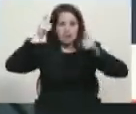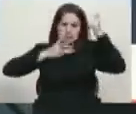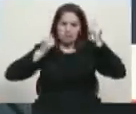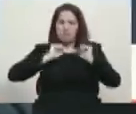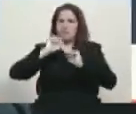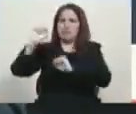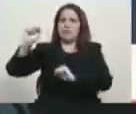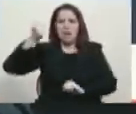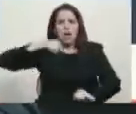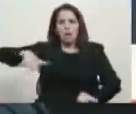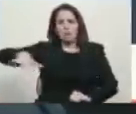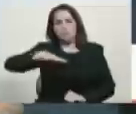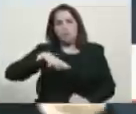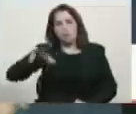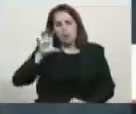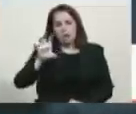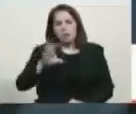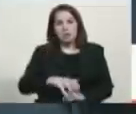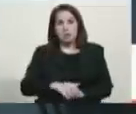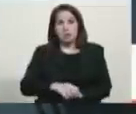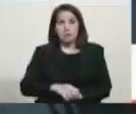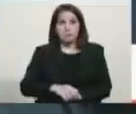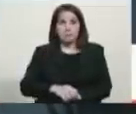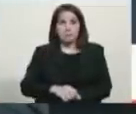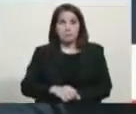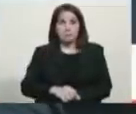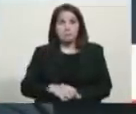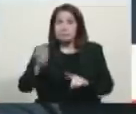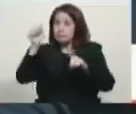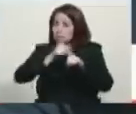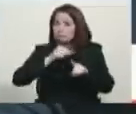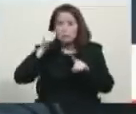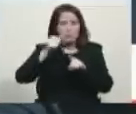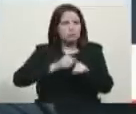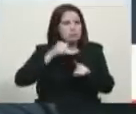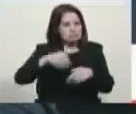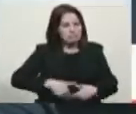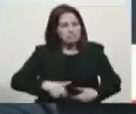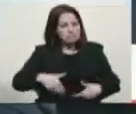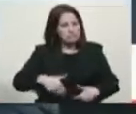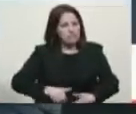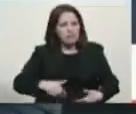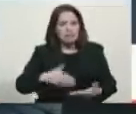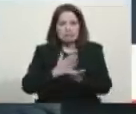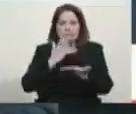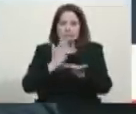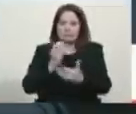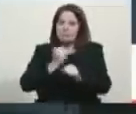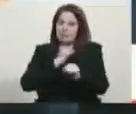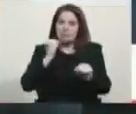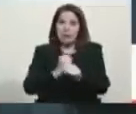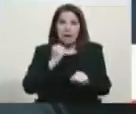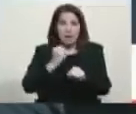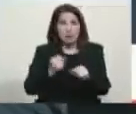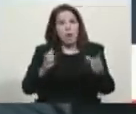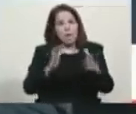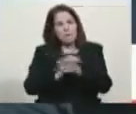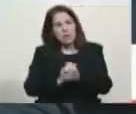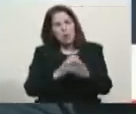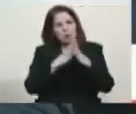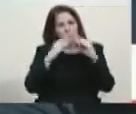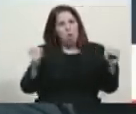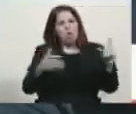a nuestro pueblo y a nuestra patria. No, no solamente luchamos, venezolanos, venezolanas, compañeros africanos,